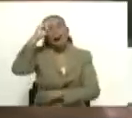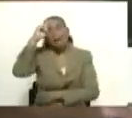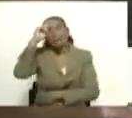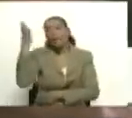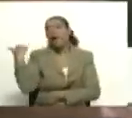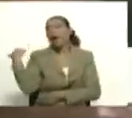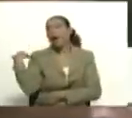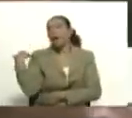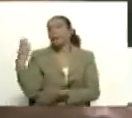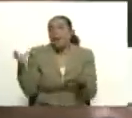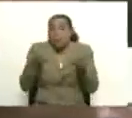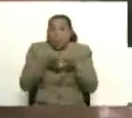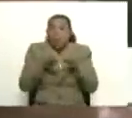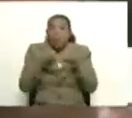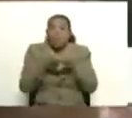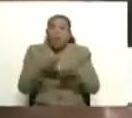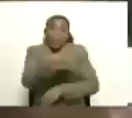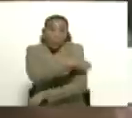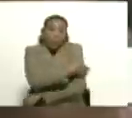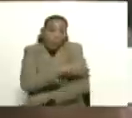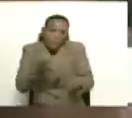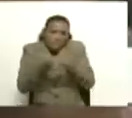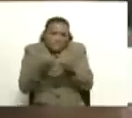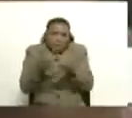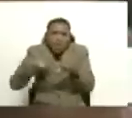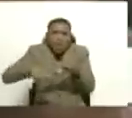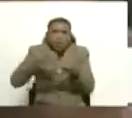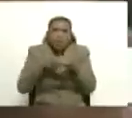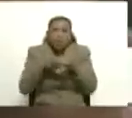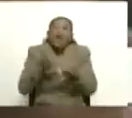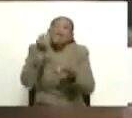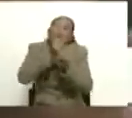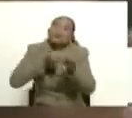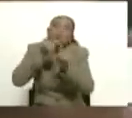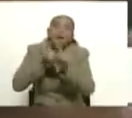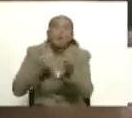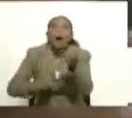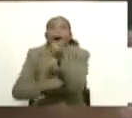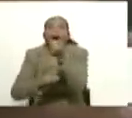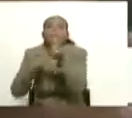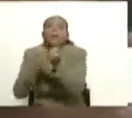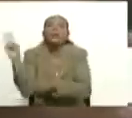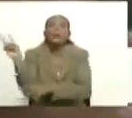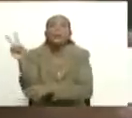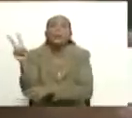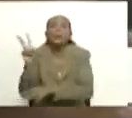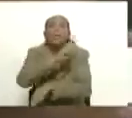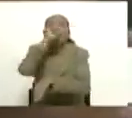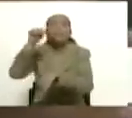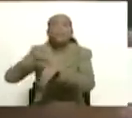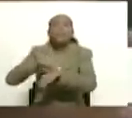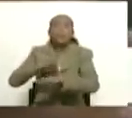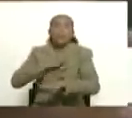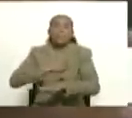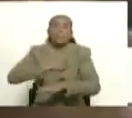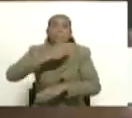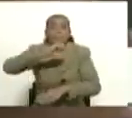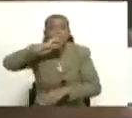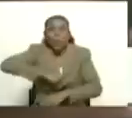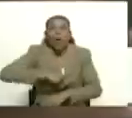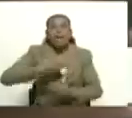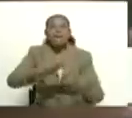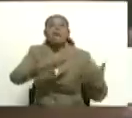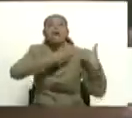esta fracción parlamentaria, vamos a seguir luchando por un verdadero nacionalismo serio